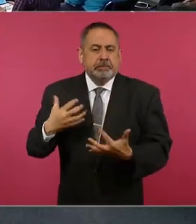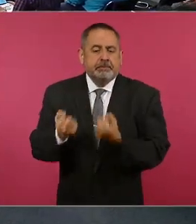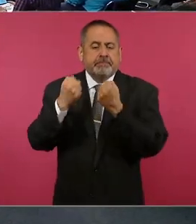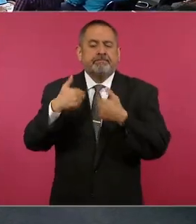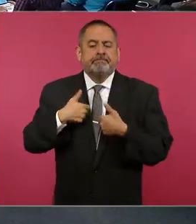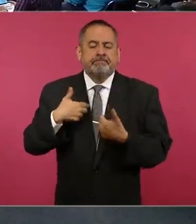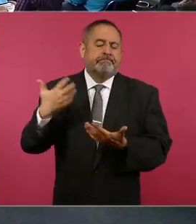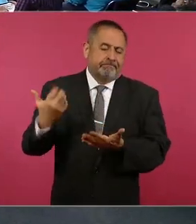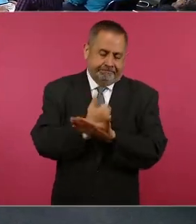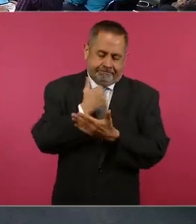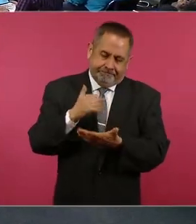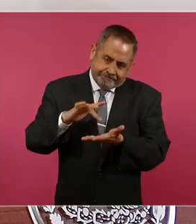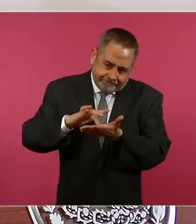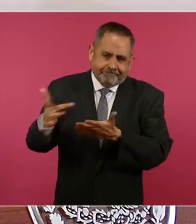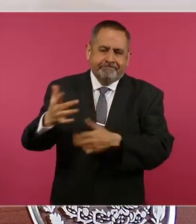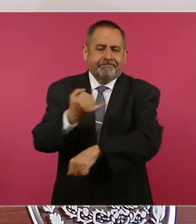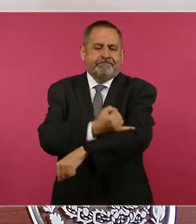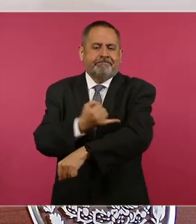que me hizo triunfar